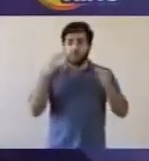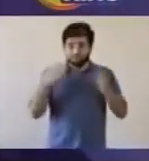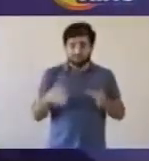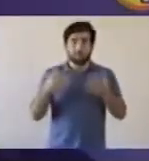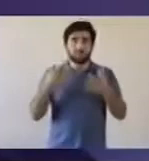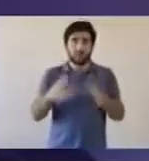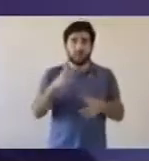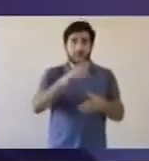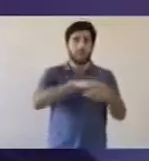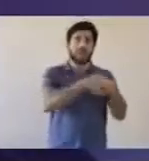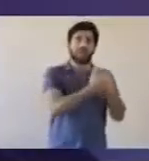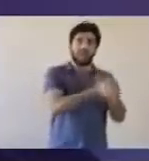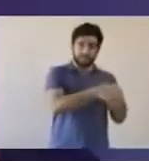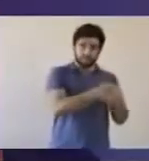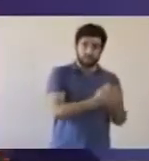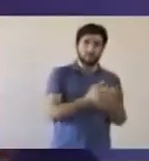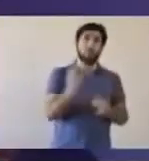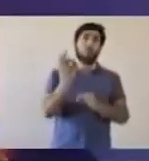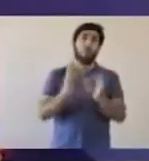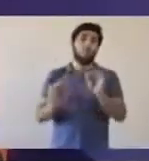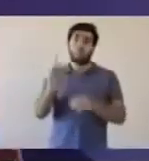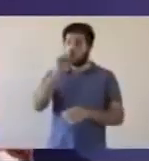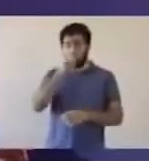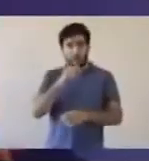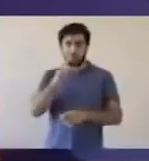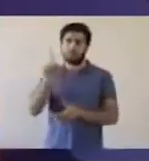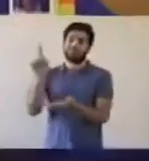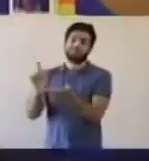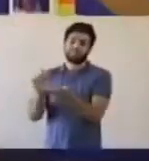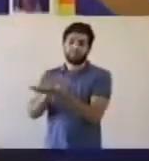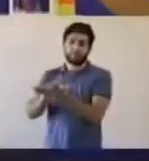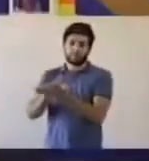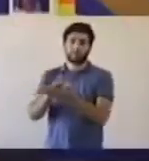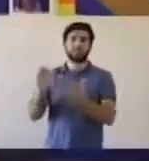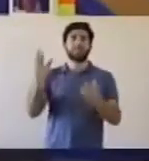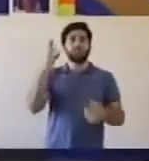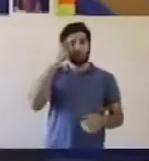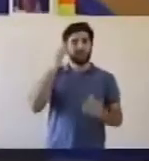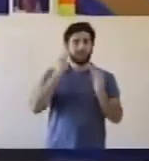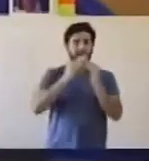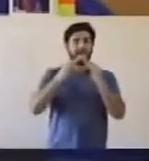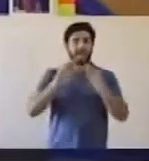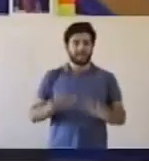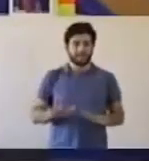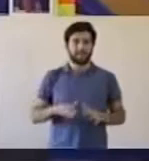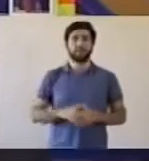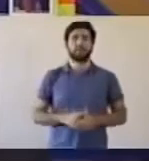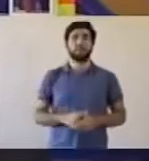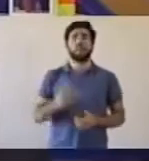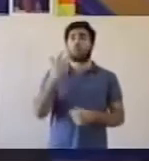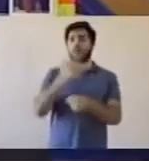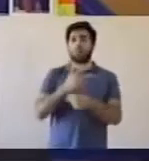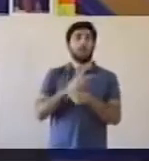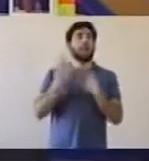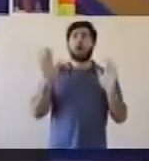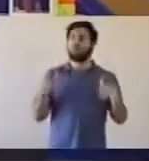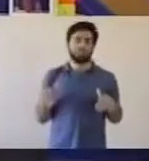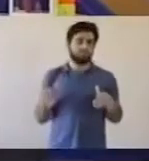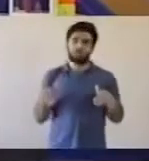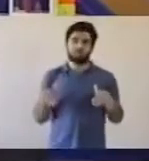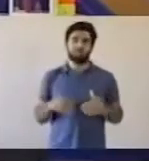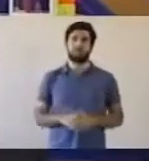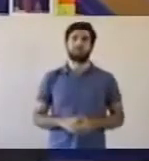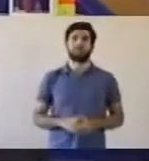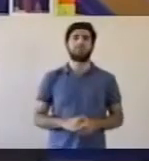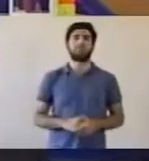que lavarte las manos. Y si no tienes agua y jabón, pues usa alcohol en gel. Recuerda, quédate en casa y Guatemala